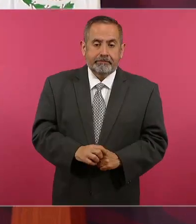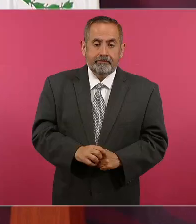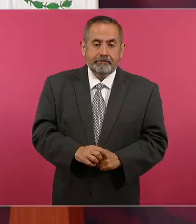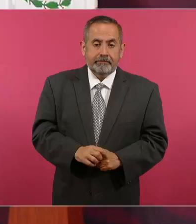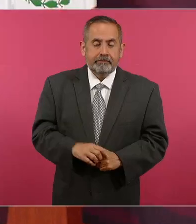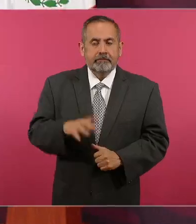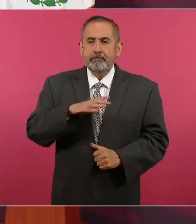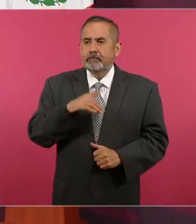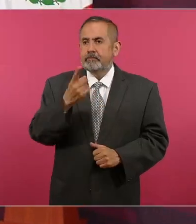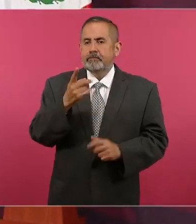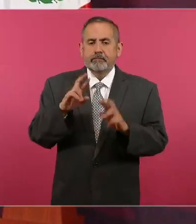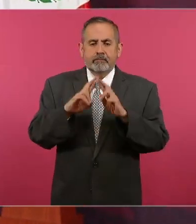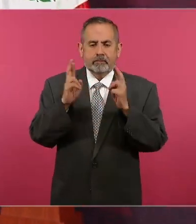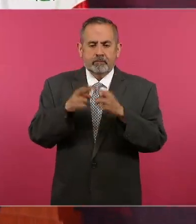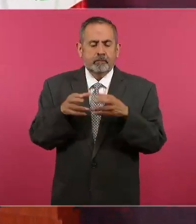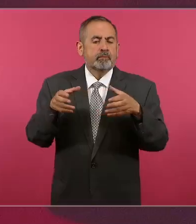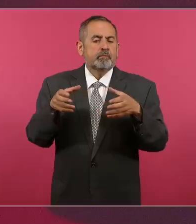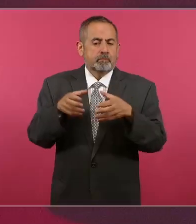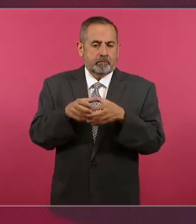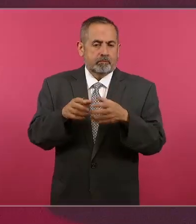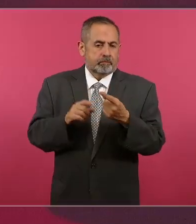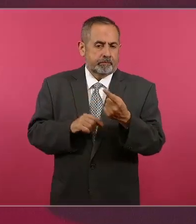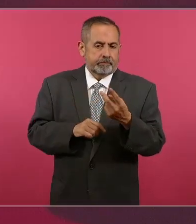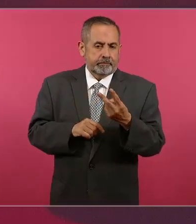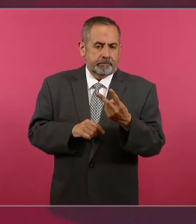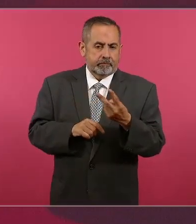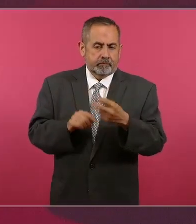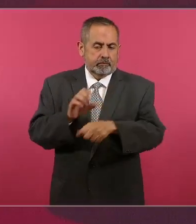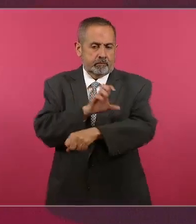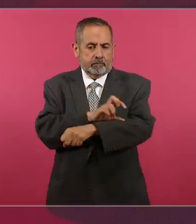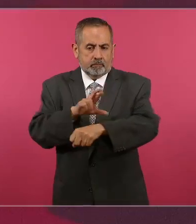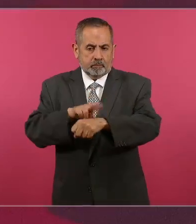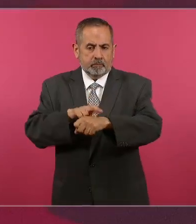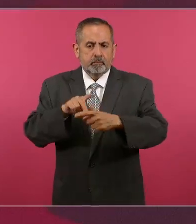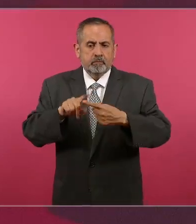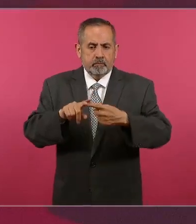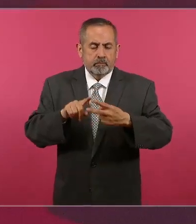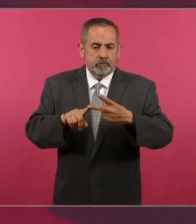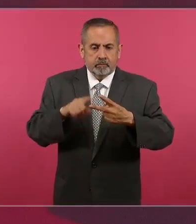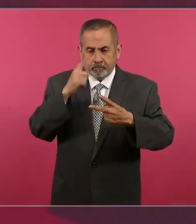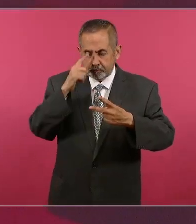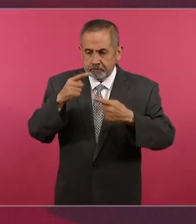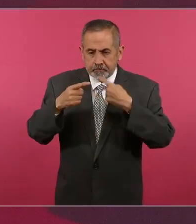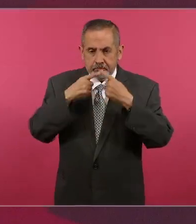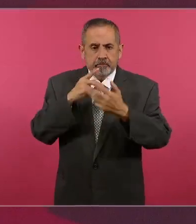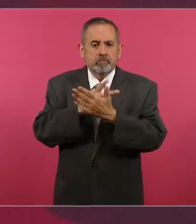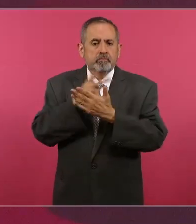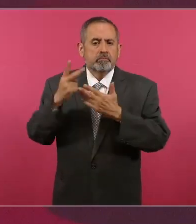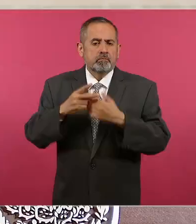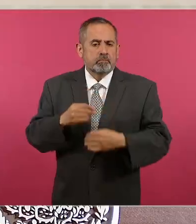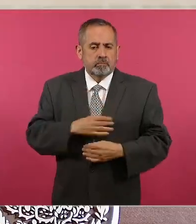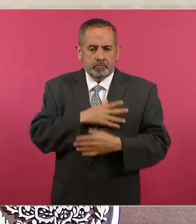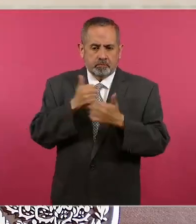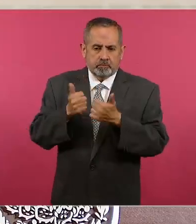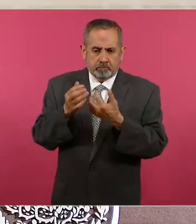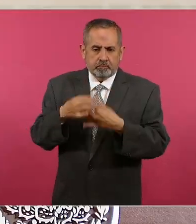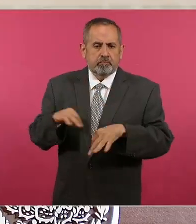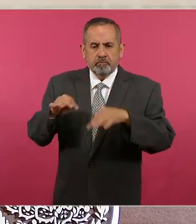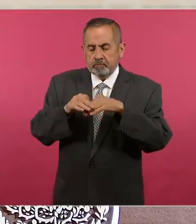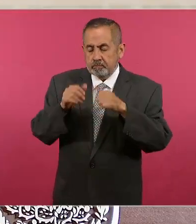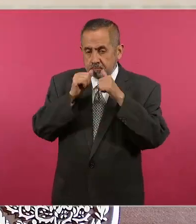hay dos reuniones de coordinación para programas de bienestar que nos importan